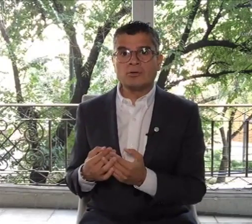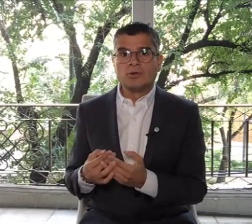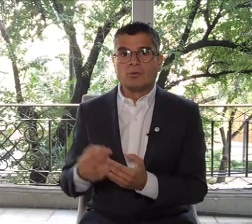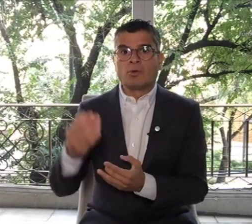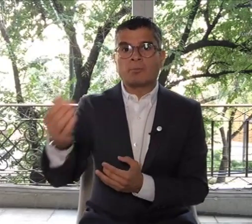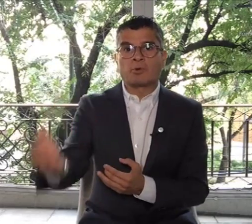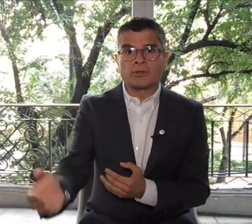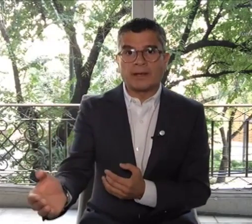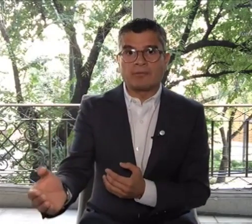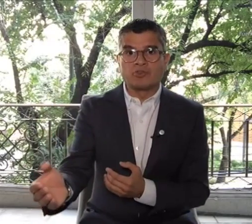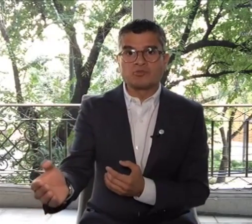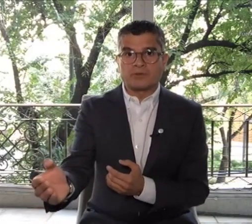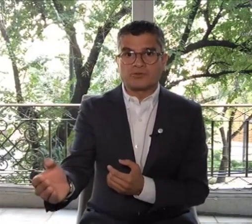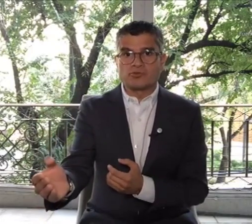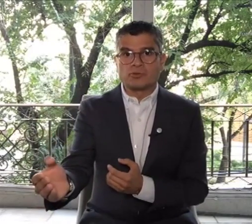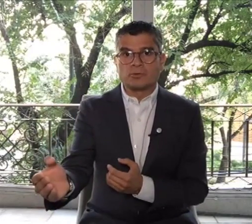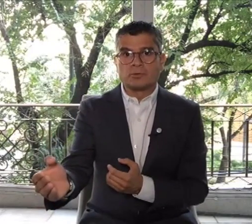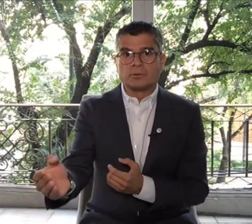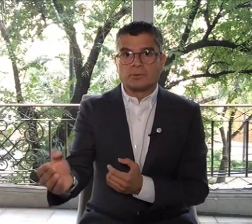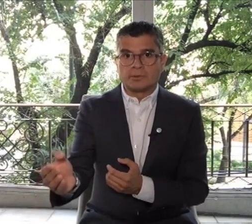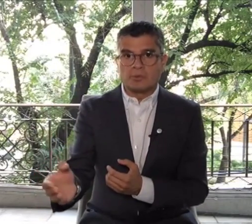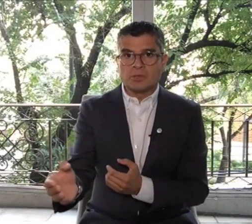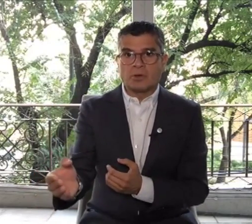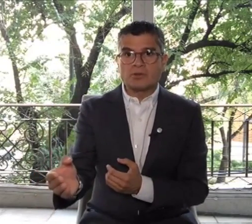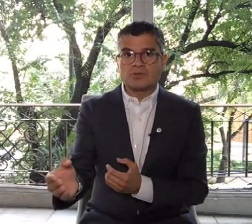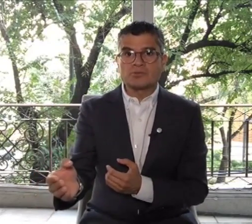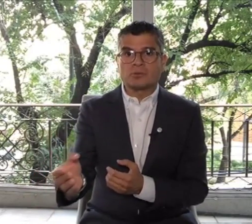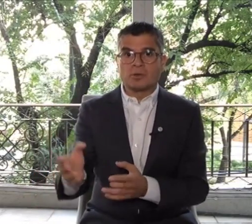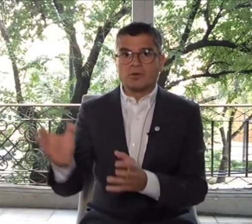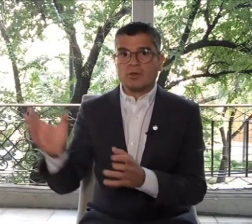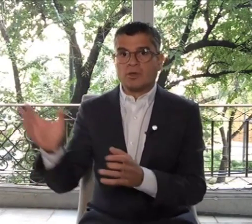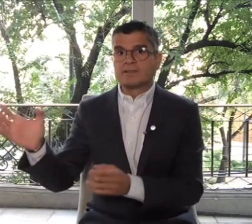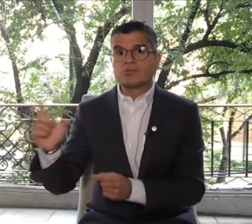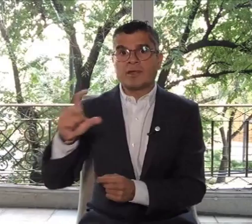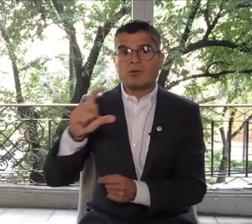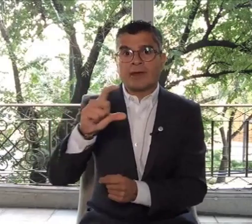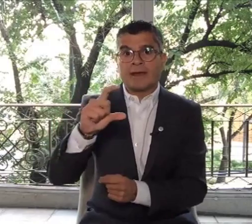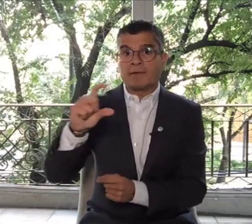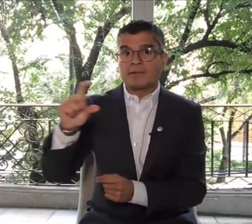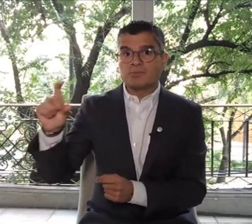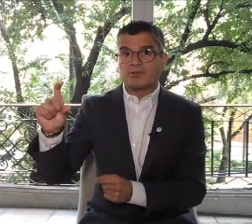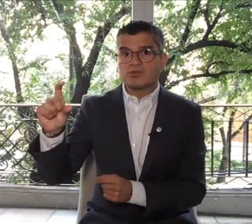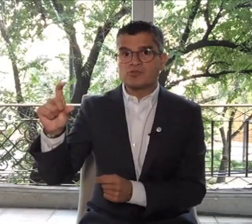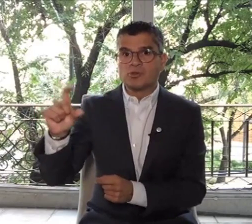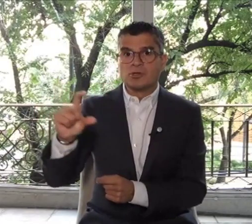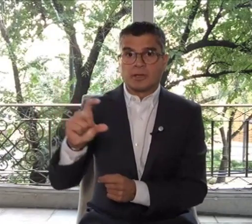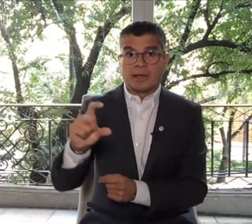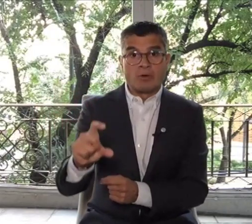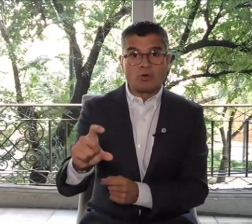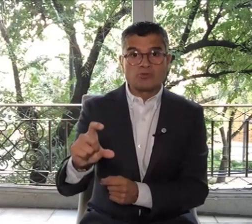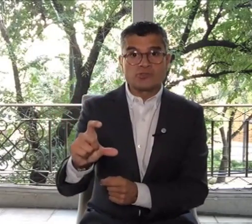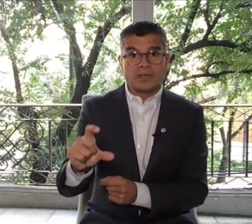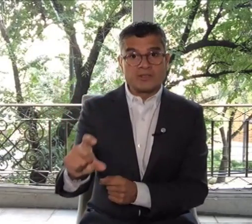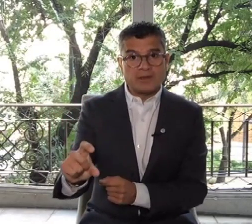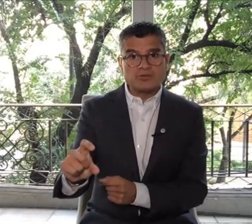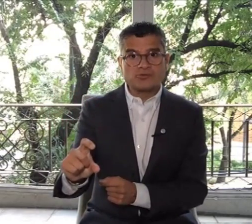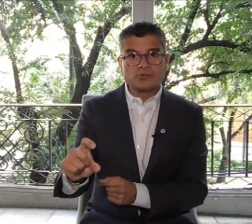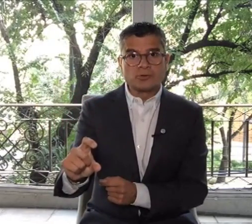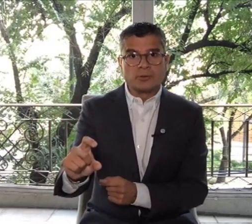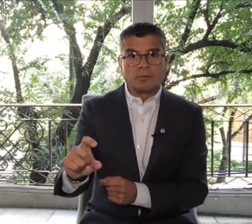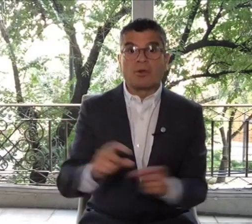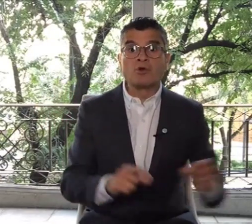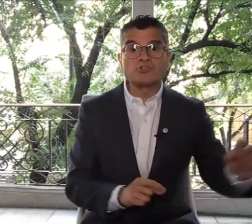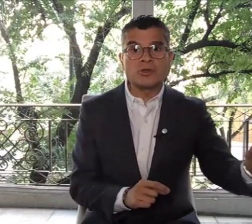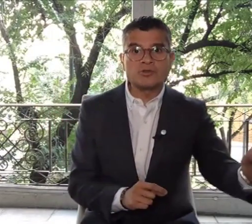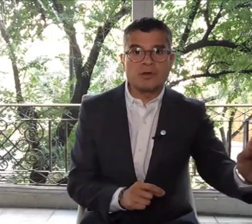yo, gobierno, voy a aportar 2 pesos. ¿Estamos de acuerdo? Estamos de acuerdo. Ese ciudadano que ganaba 10 pesos, ganó 6